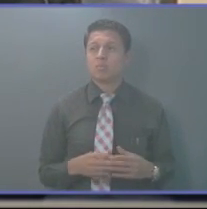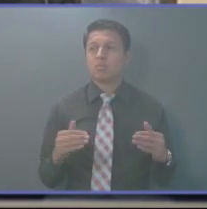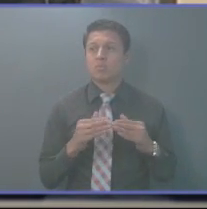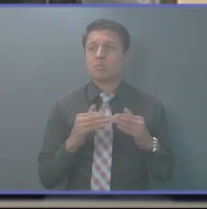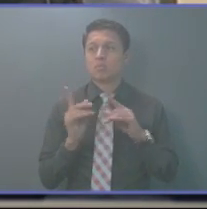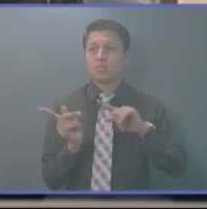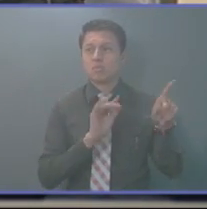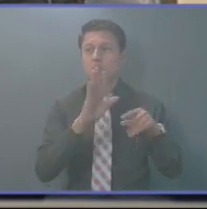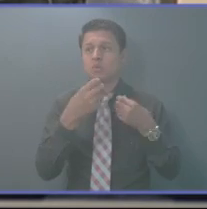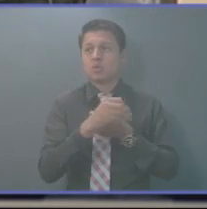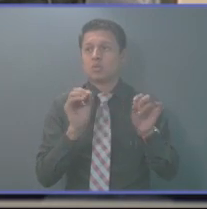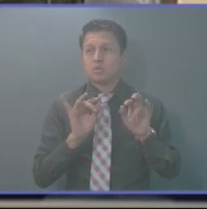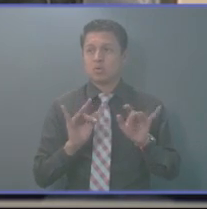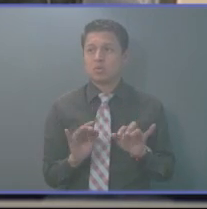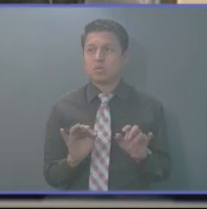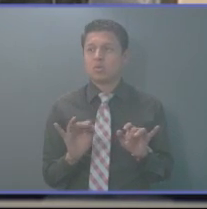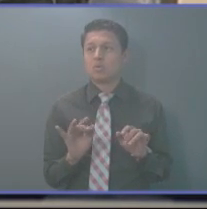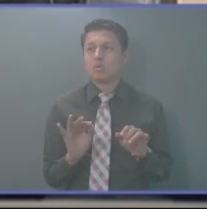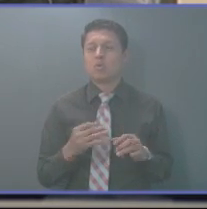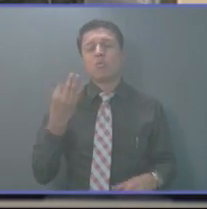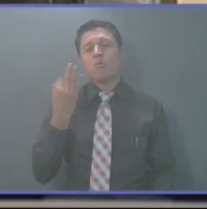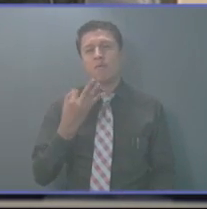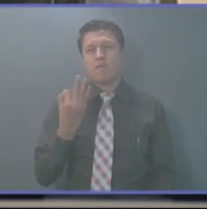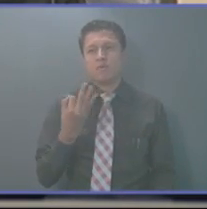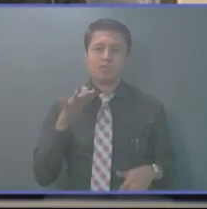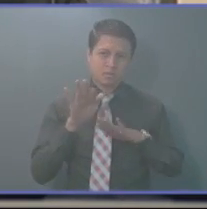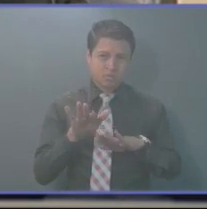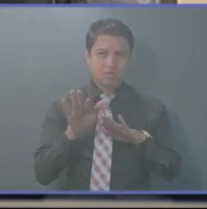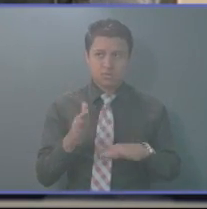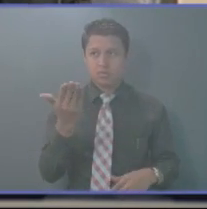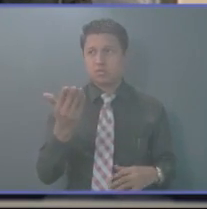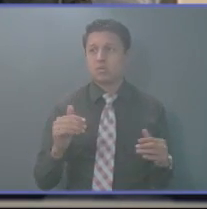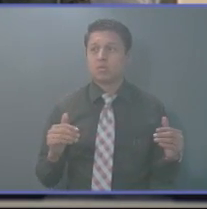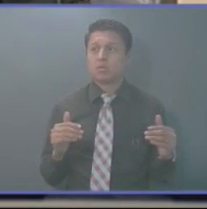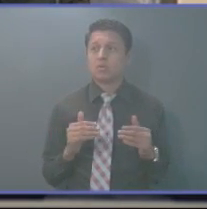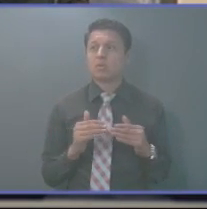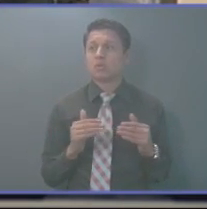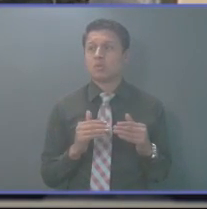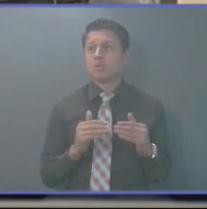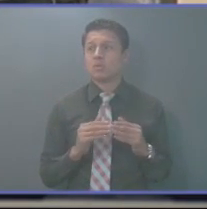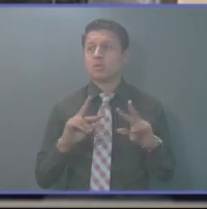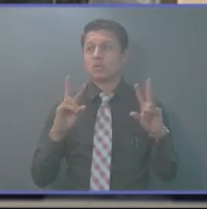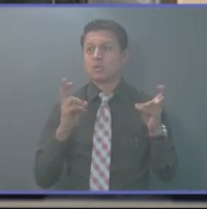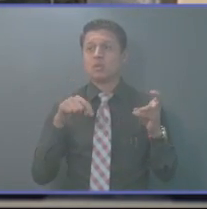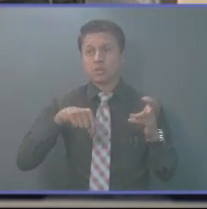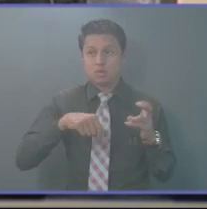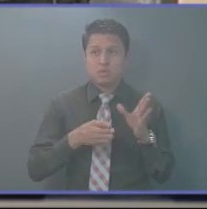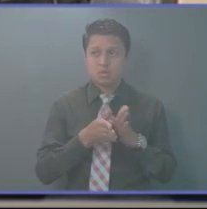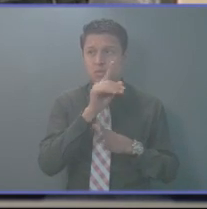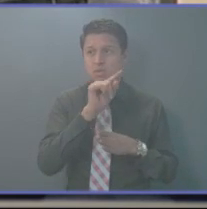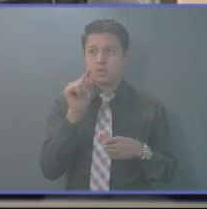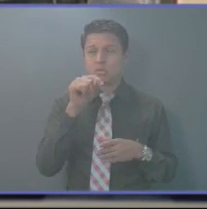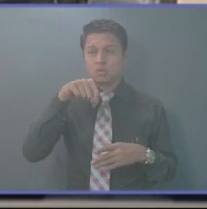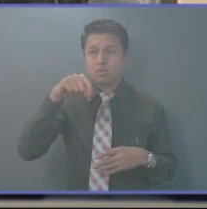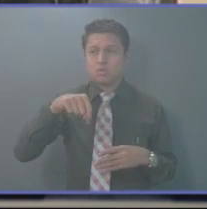vayan para sus respectivas oficinas, por favor, incluyendo también la parte